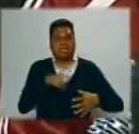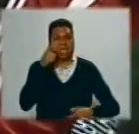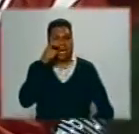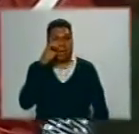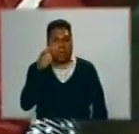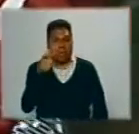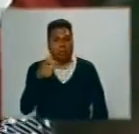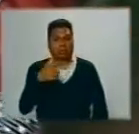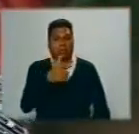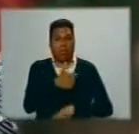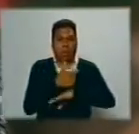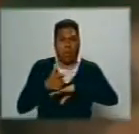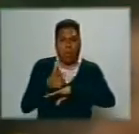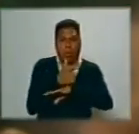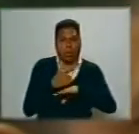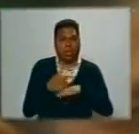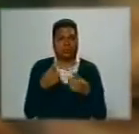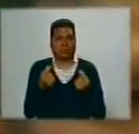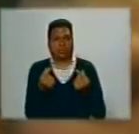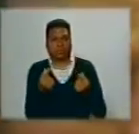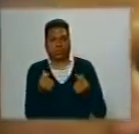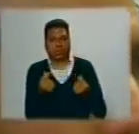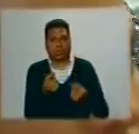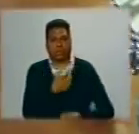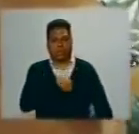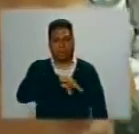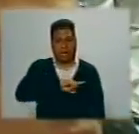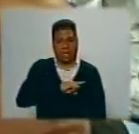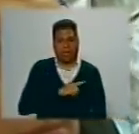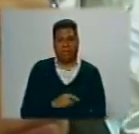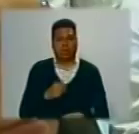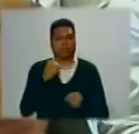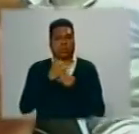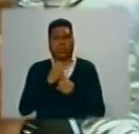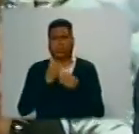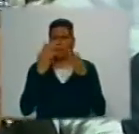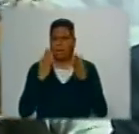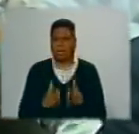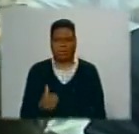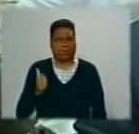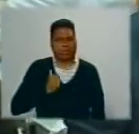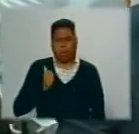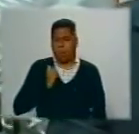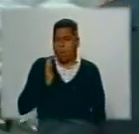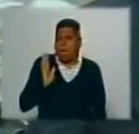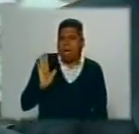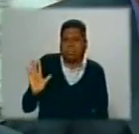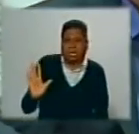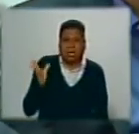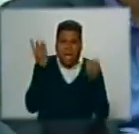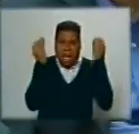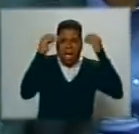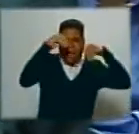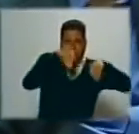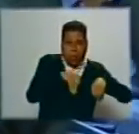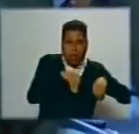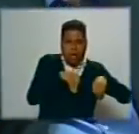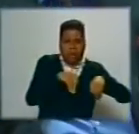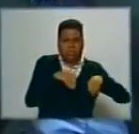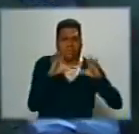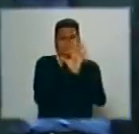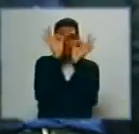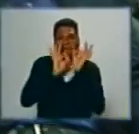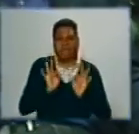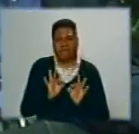la economía comunal, sean los trabajadores y las trabajadoras, quienes en común acuerdo, quienes de manera